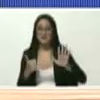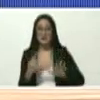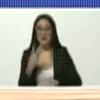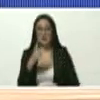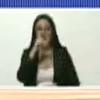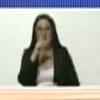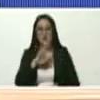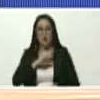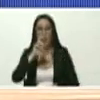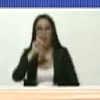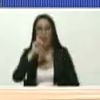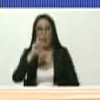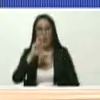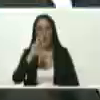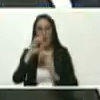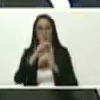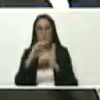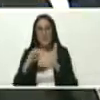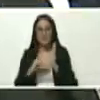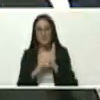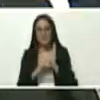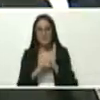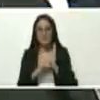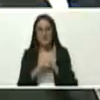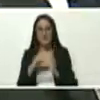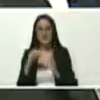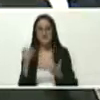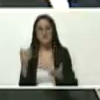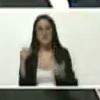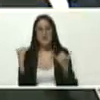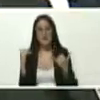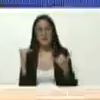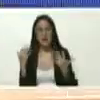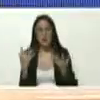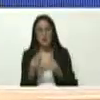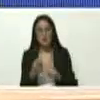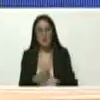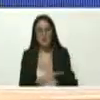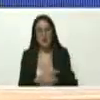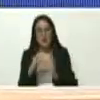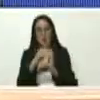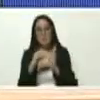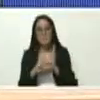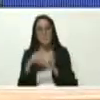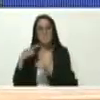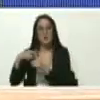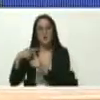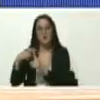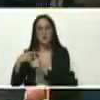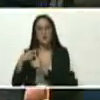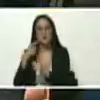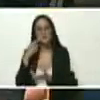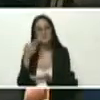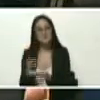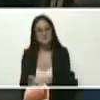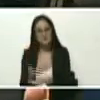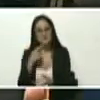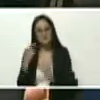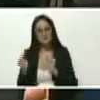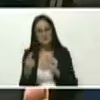la OPEP y tenemos que celebrarlo junto a nuestros hermanos de la OPEP Plus y